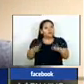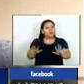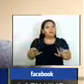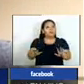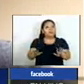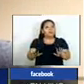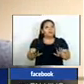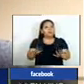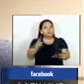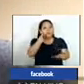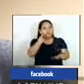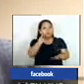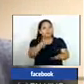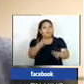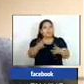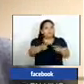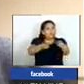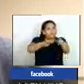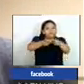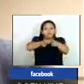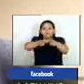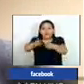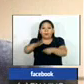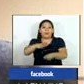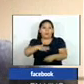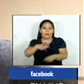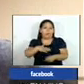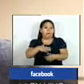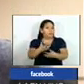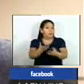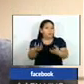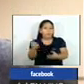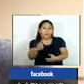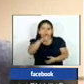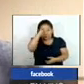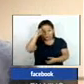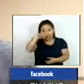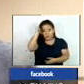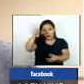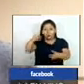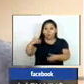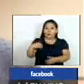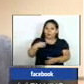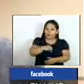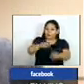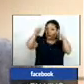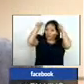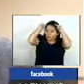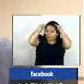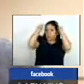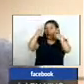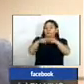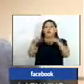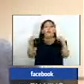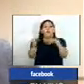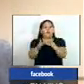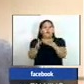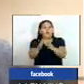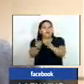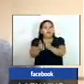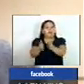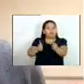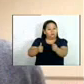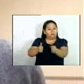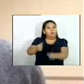se puede controlar y hay suficiente personal, pero hay que tomar en cuenta las desventajas. Los